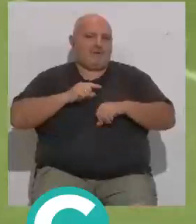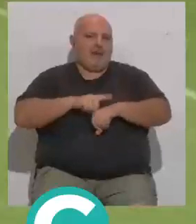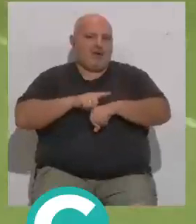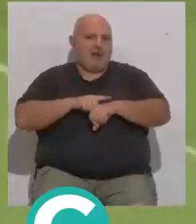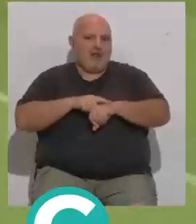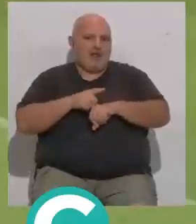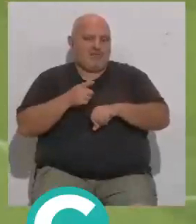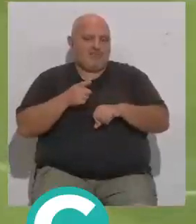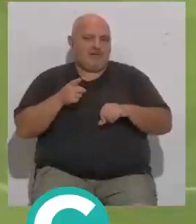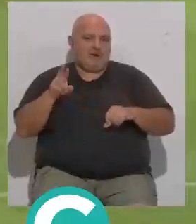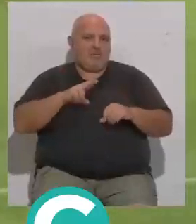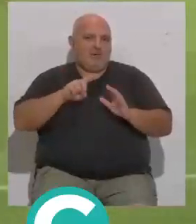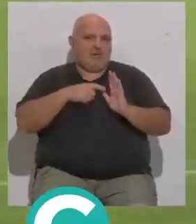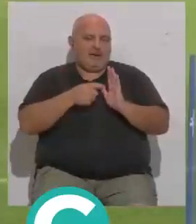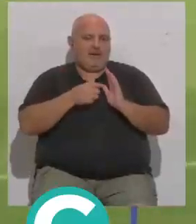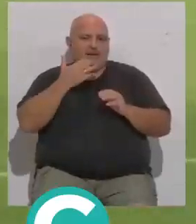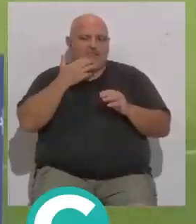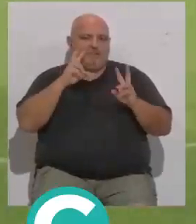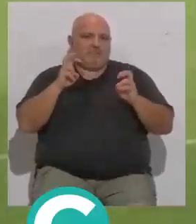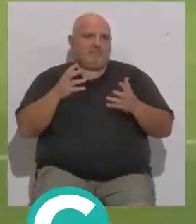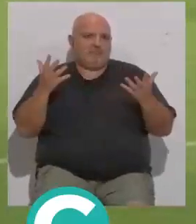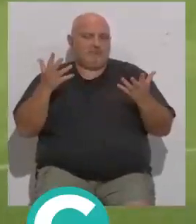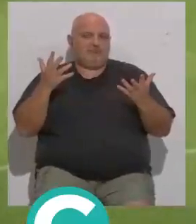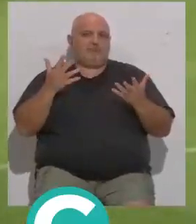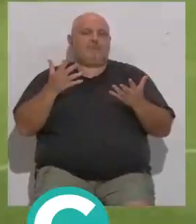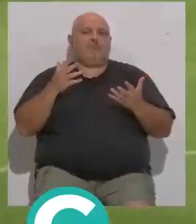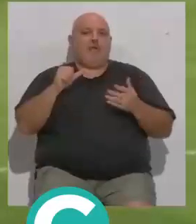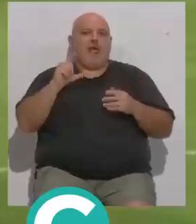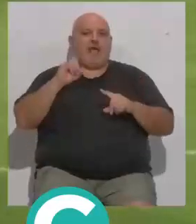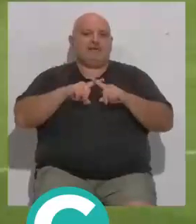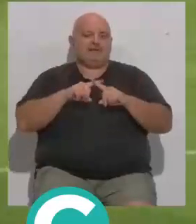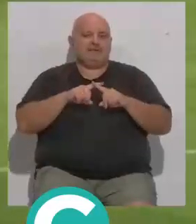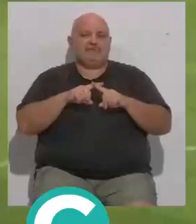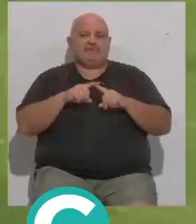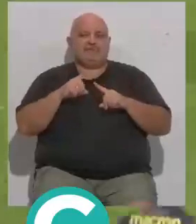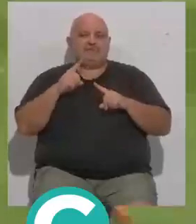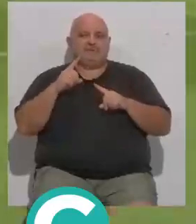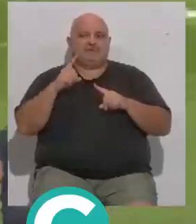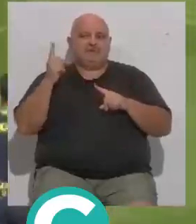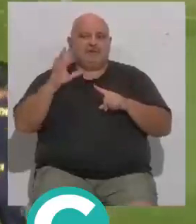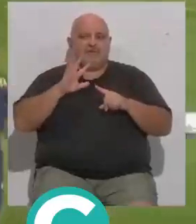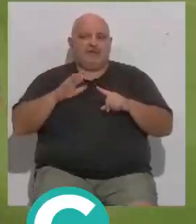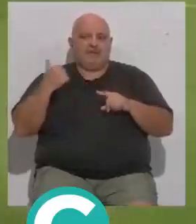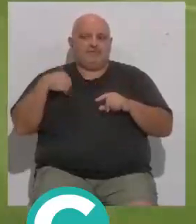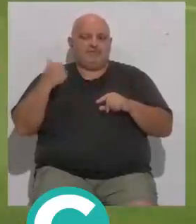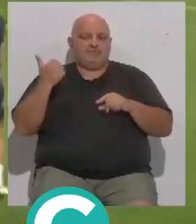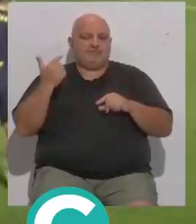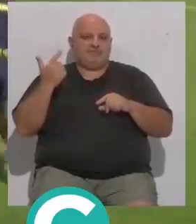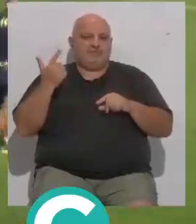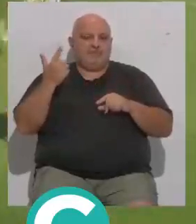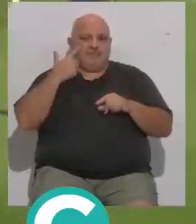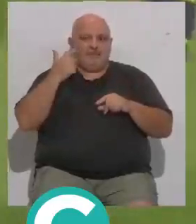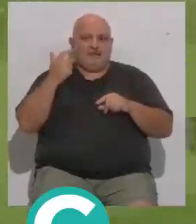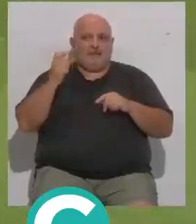recuperen del todo. Puede ser el caso, por ejemplo, de Alex, que no reconocíamos aquí en las imágenes que nos ofrece